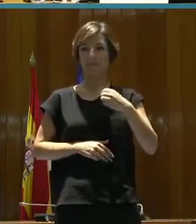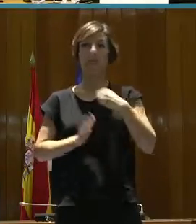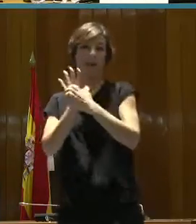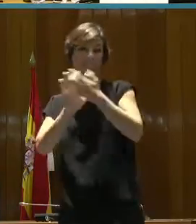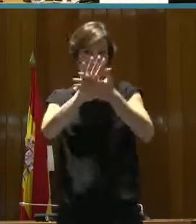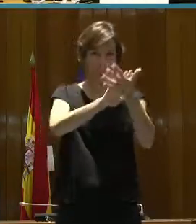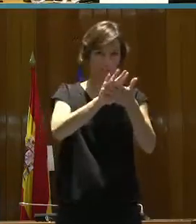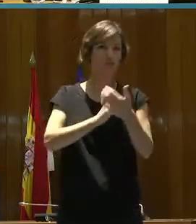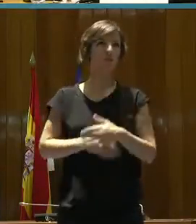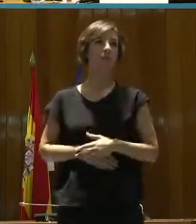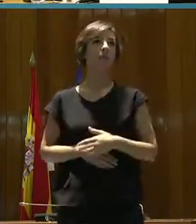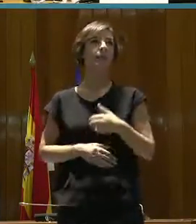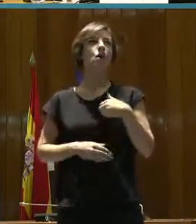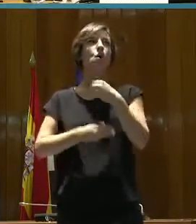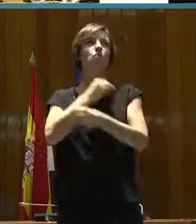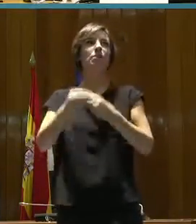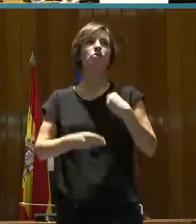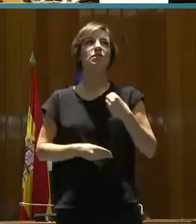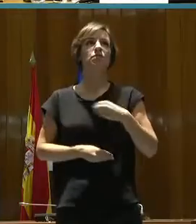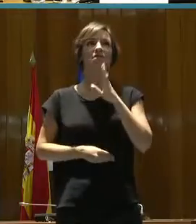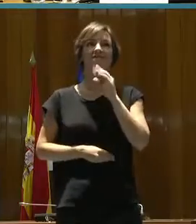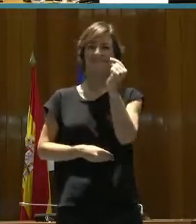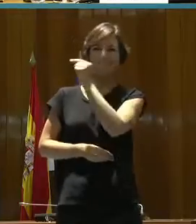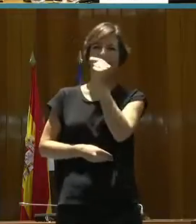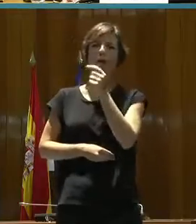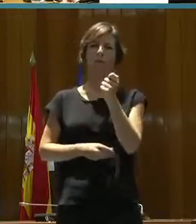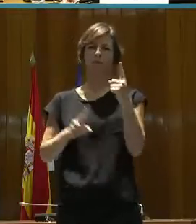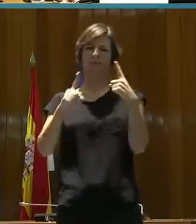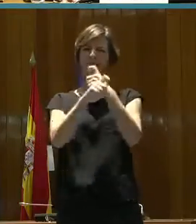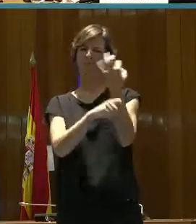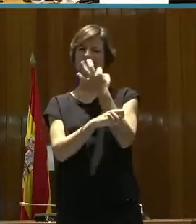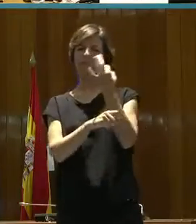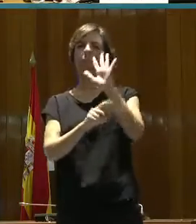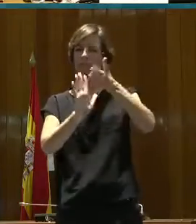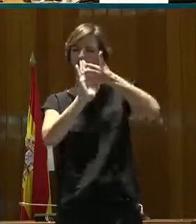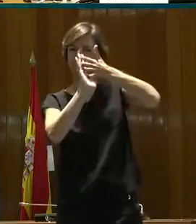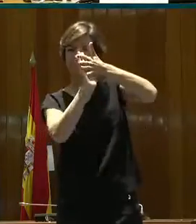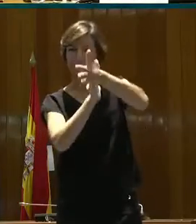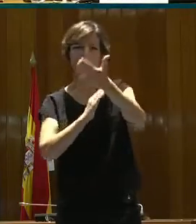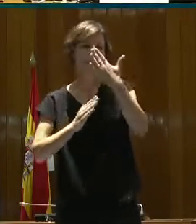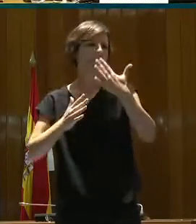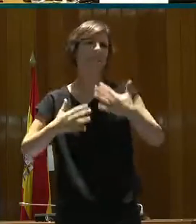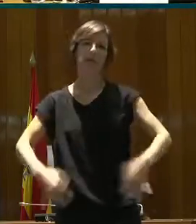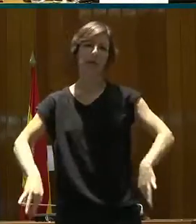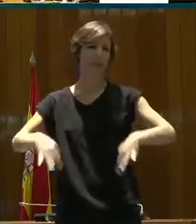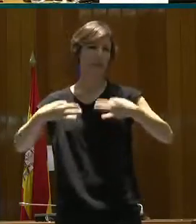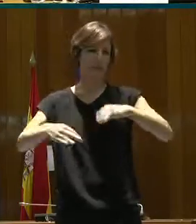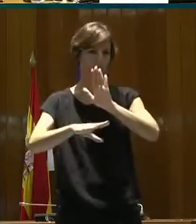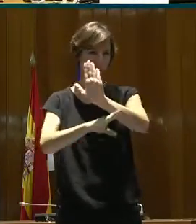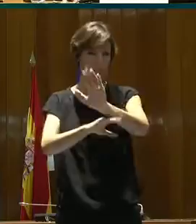críptico a estas alturas, pero que espero que dentro de pocos minutos entiendan en realidad la simplicidad de la